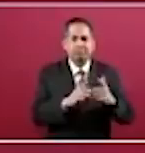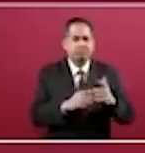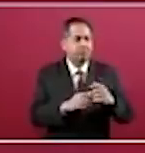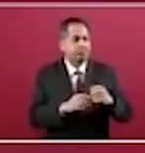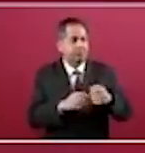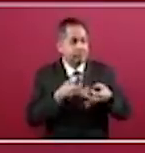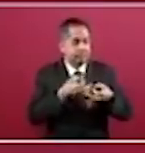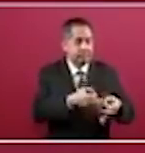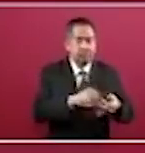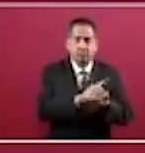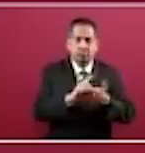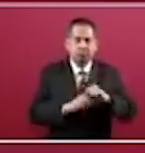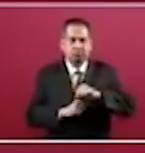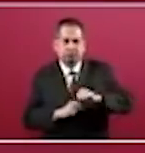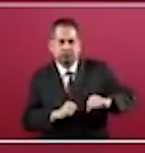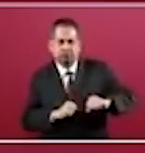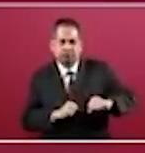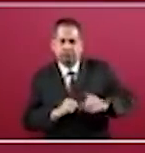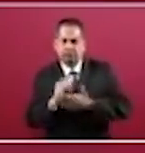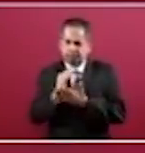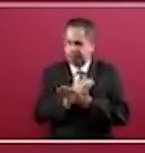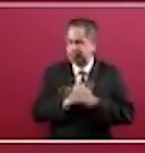aumento en el consumo de drogas.